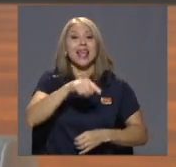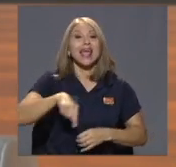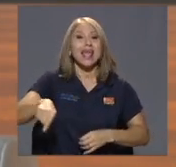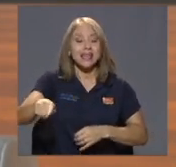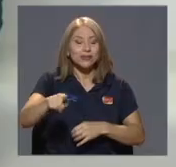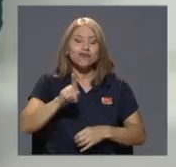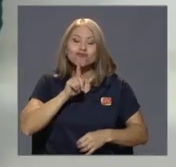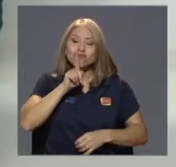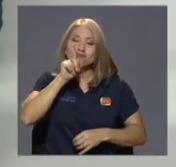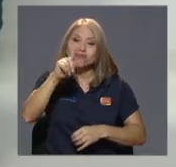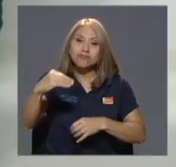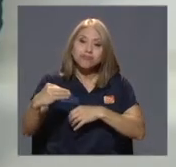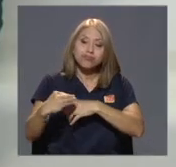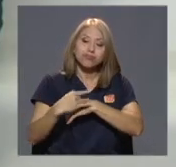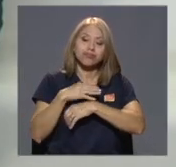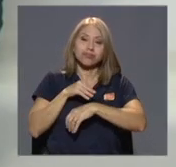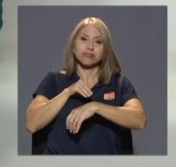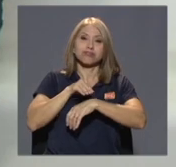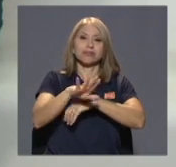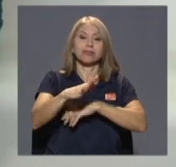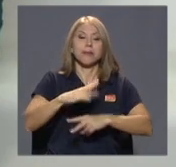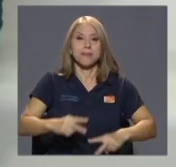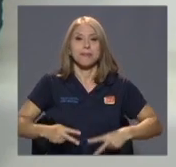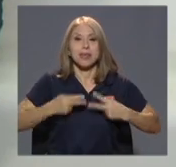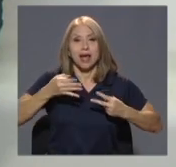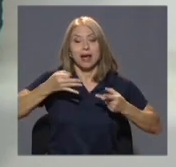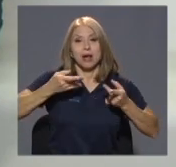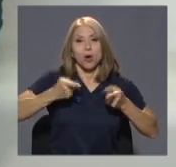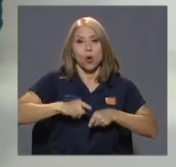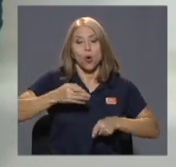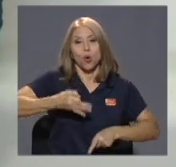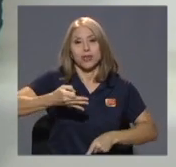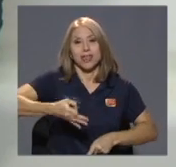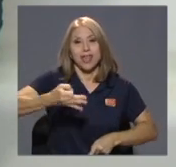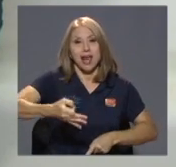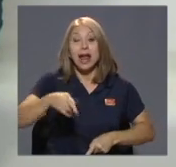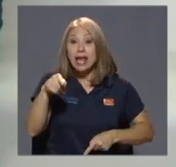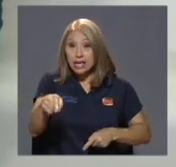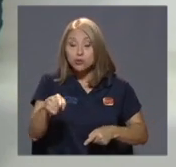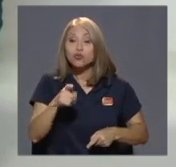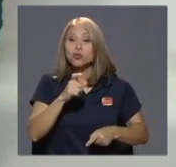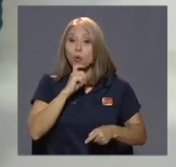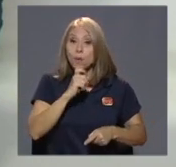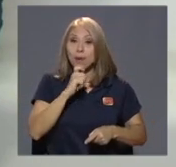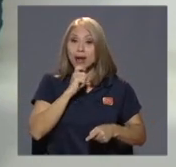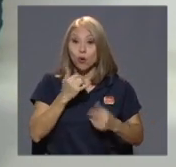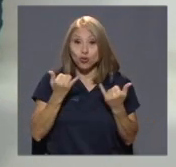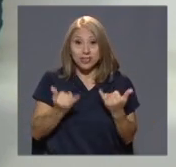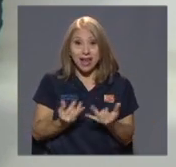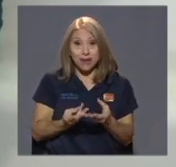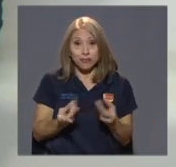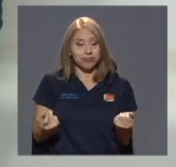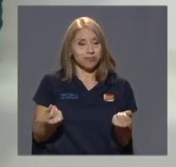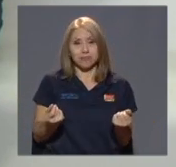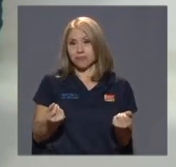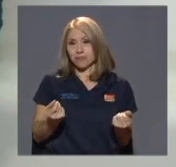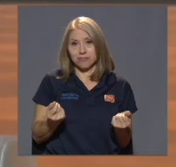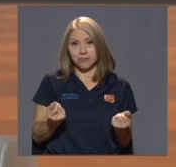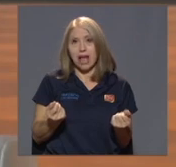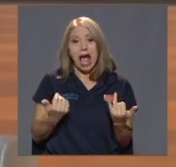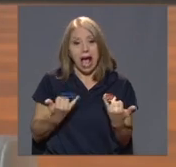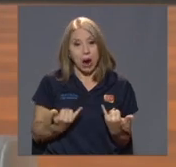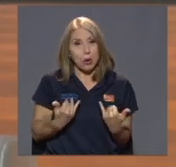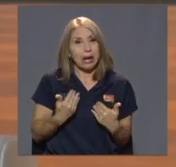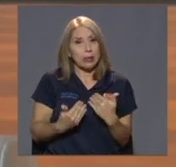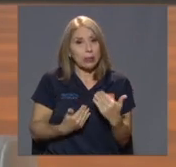vida cotidiana. Eso es complejo, uh-huh. No está resuelto aún, está en construcción, uh-huh. Todavía no hemos finalizado. Yo tengo